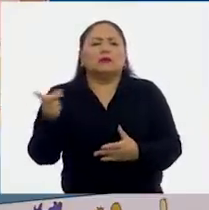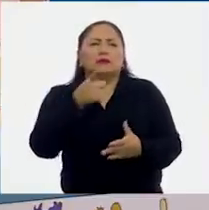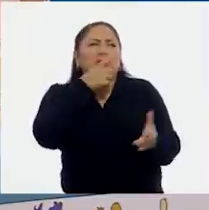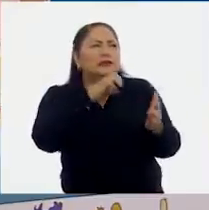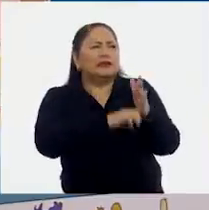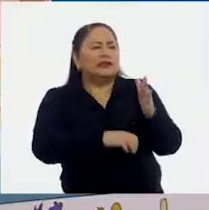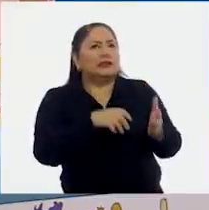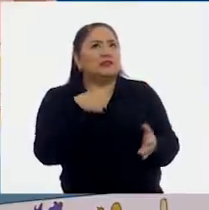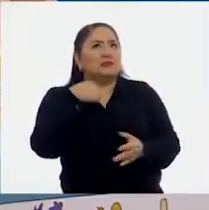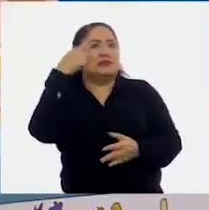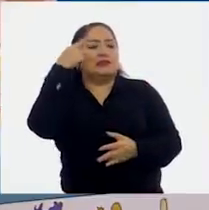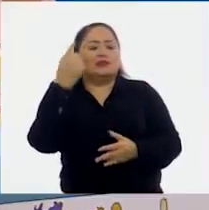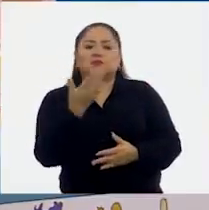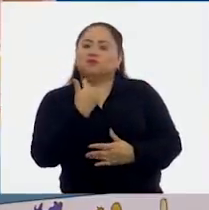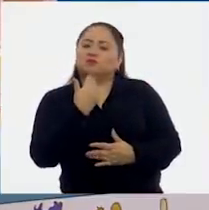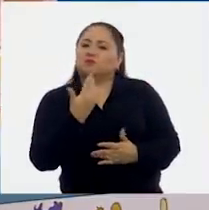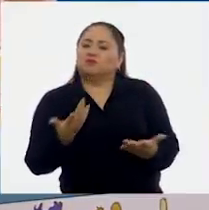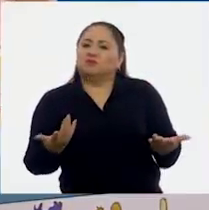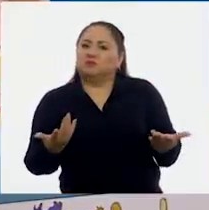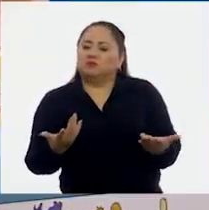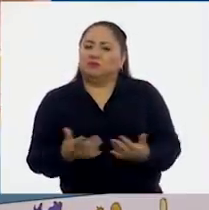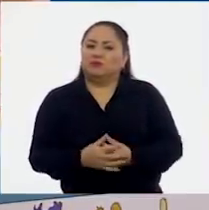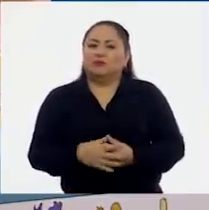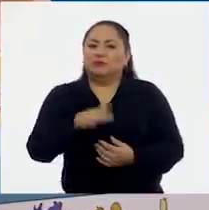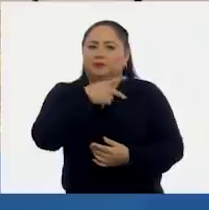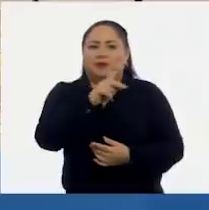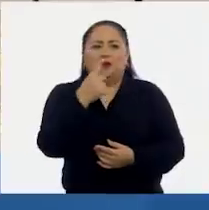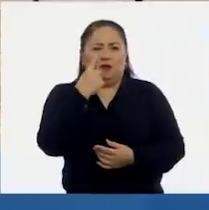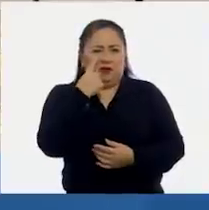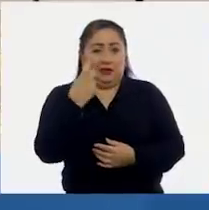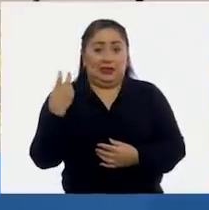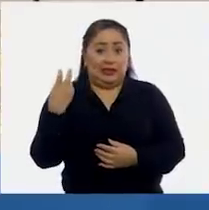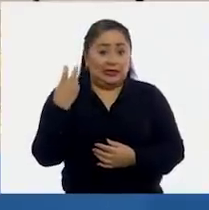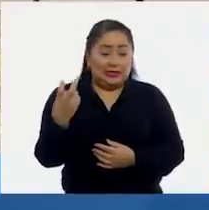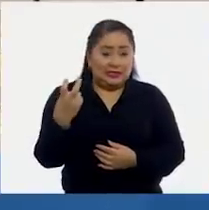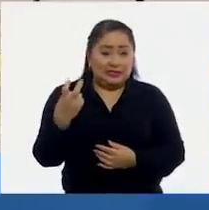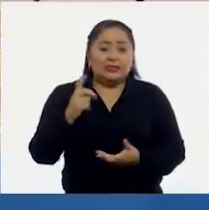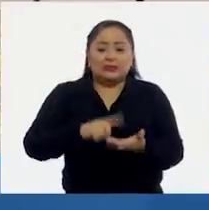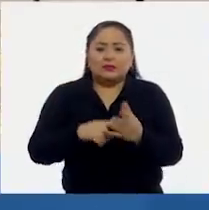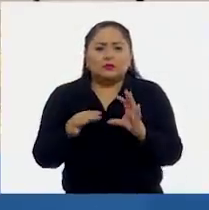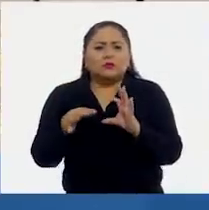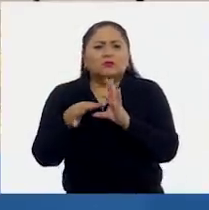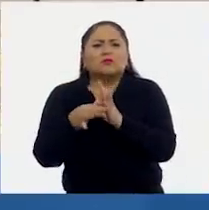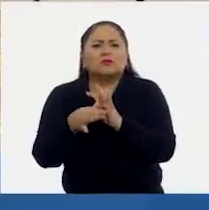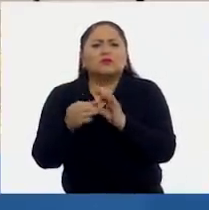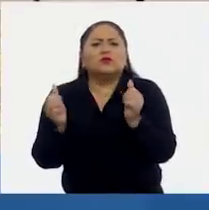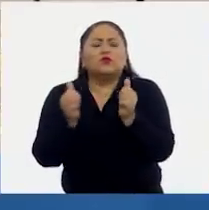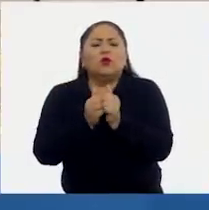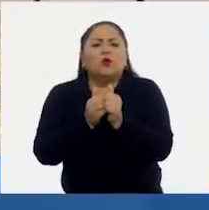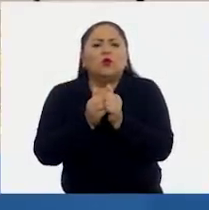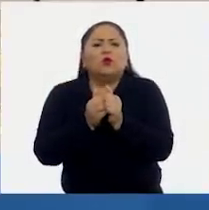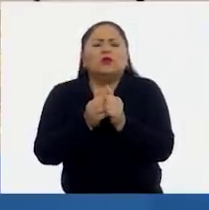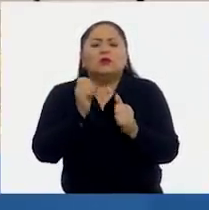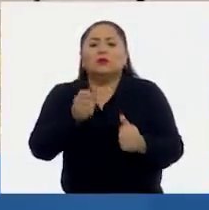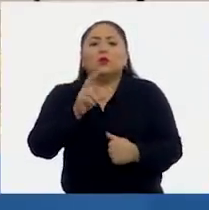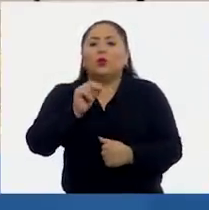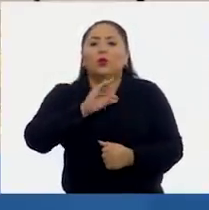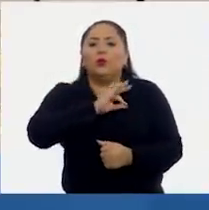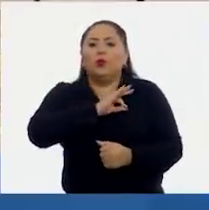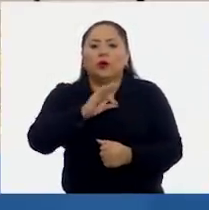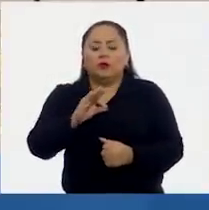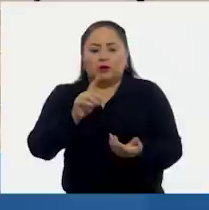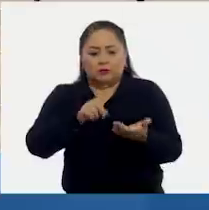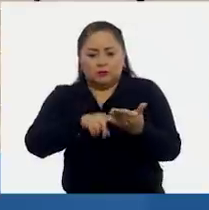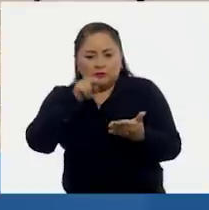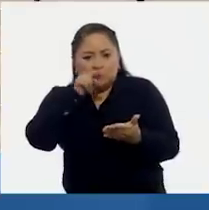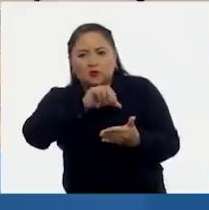de ese sí no se me ocurre ninguna, maestra. Fíjate que este reino está conformado con organismos que no pueden